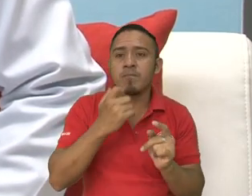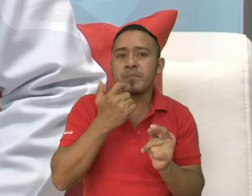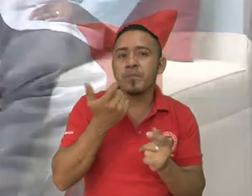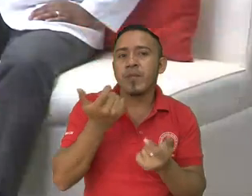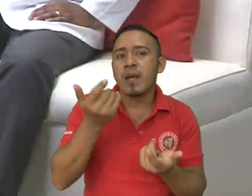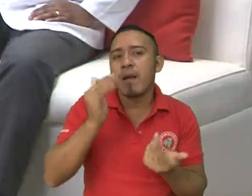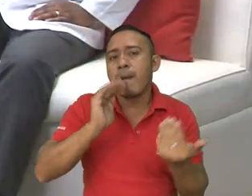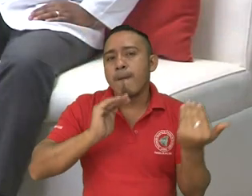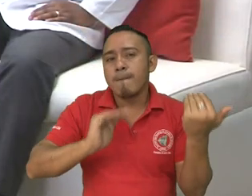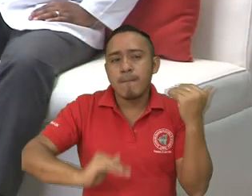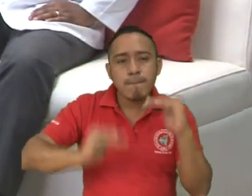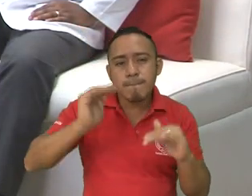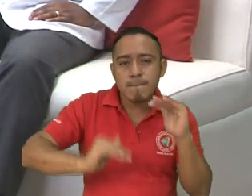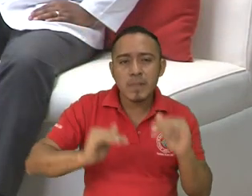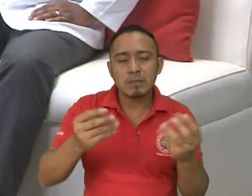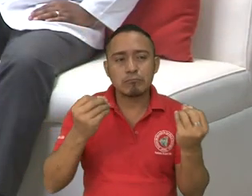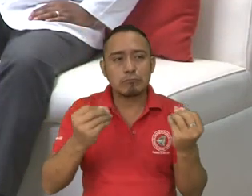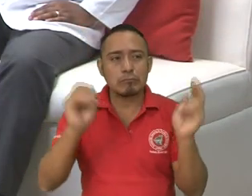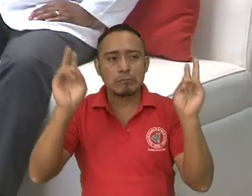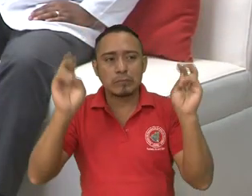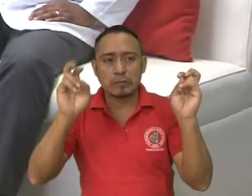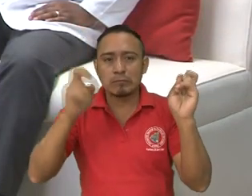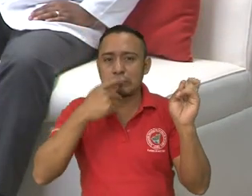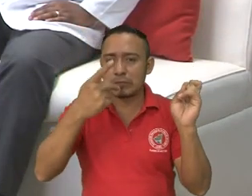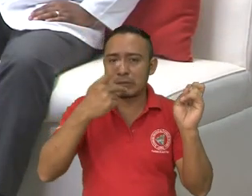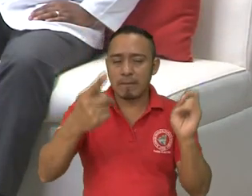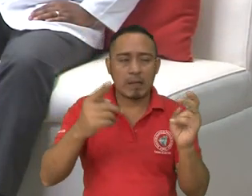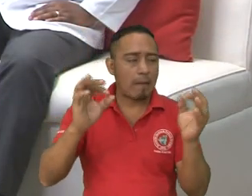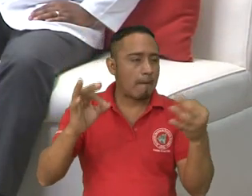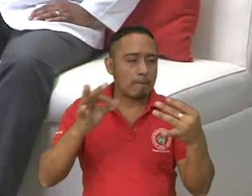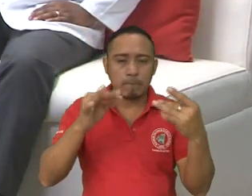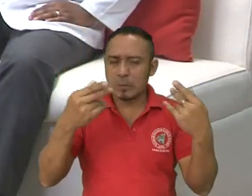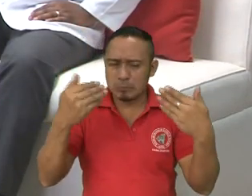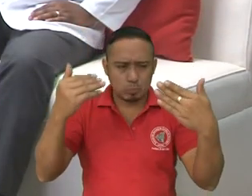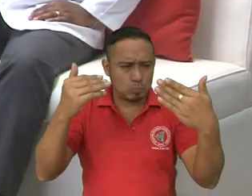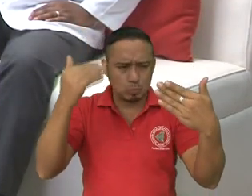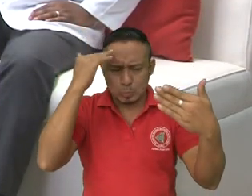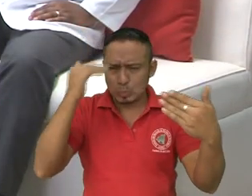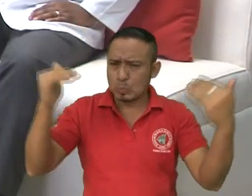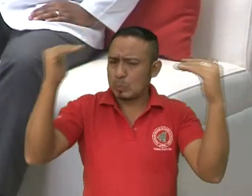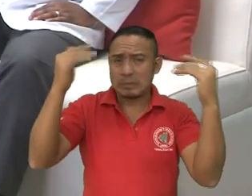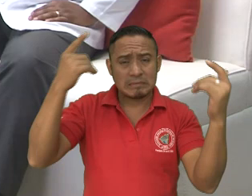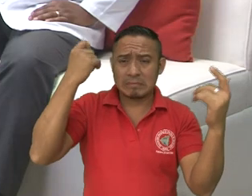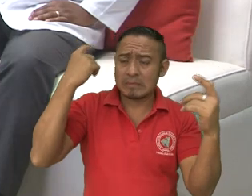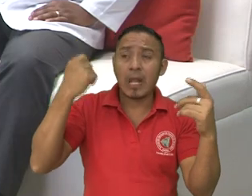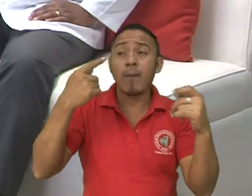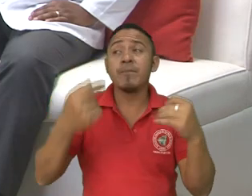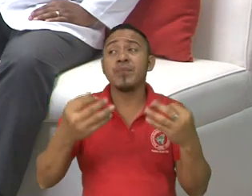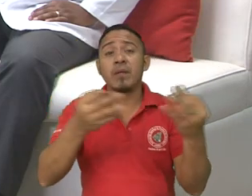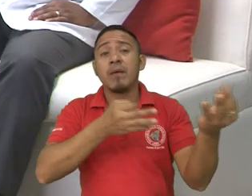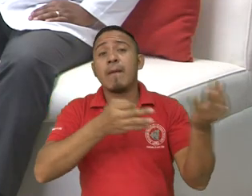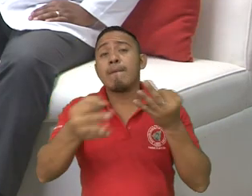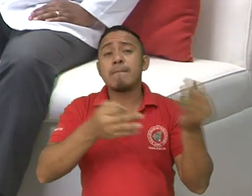veces hay términos muy técnicos en medicina, ¿verdad? Así es. Y entonces es importante explicarle a la población de